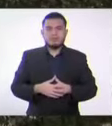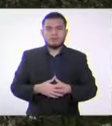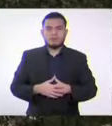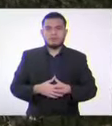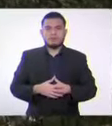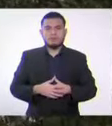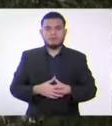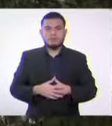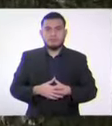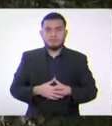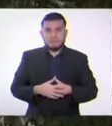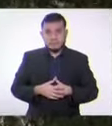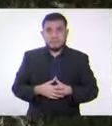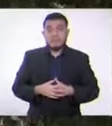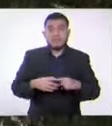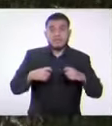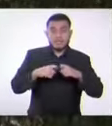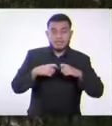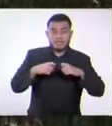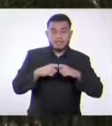generación de electricidad,